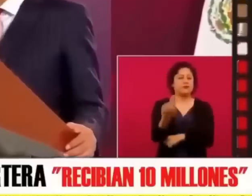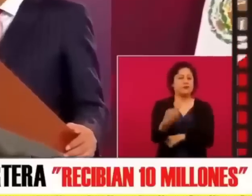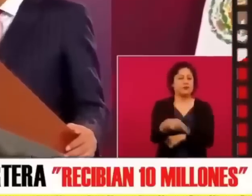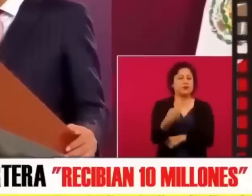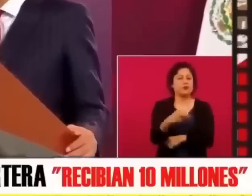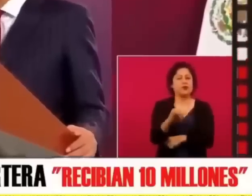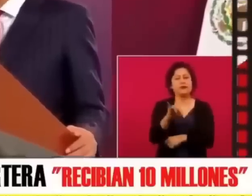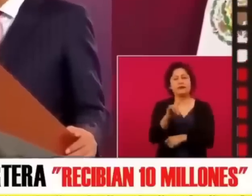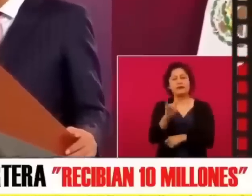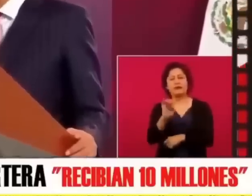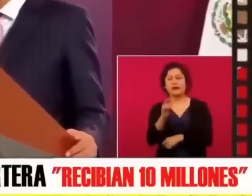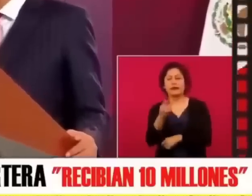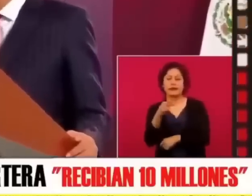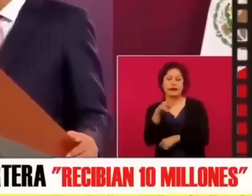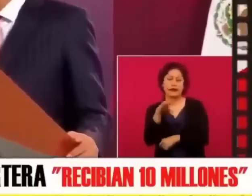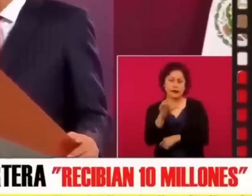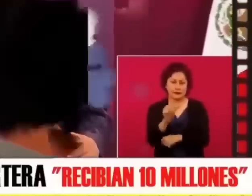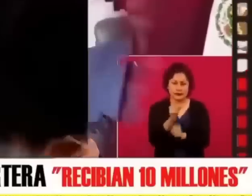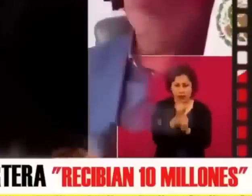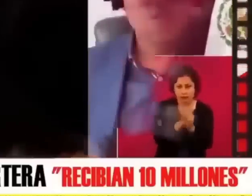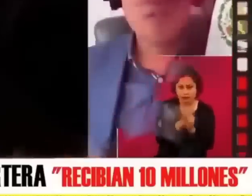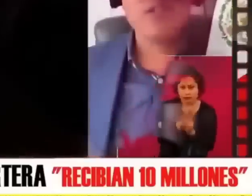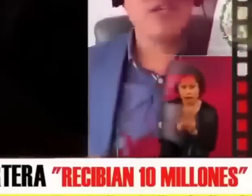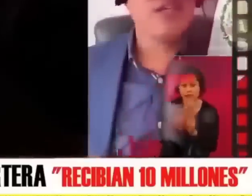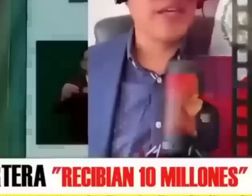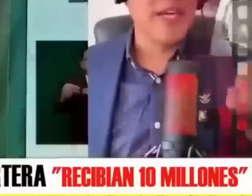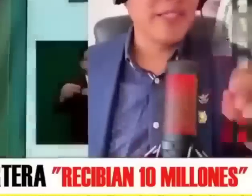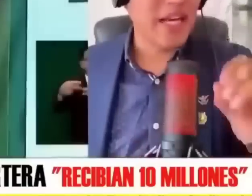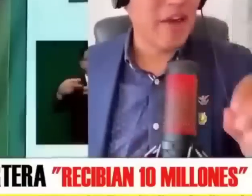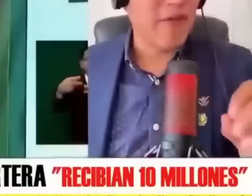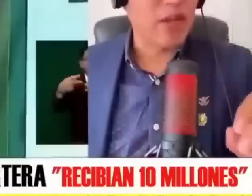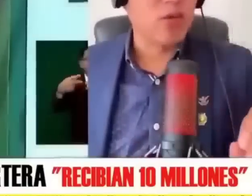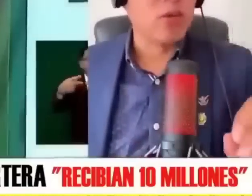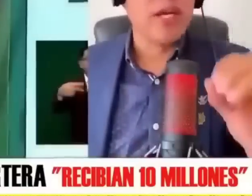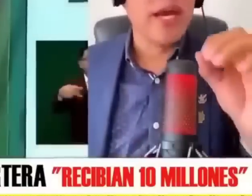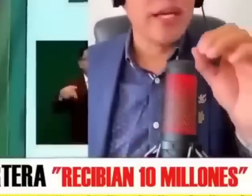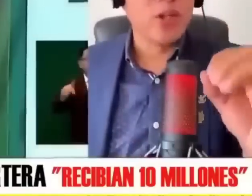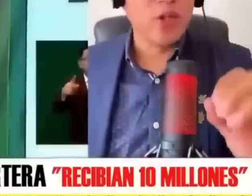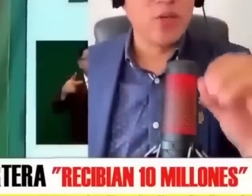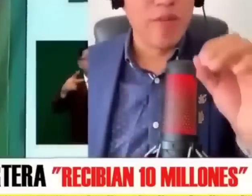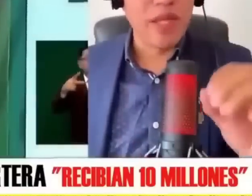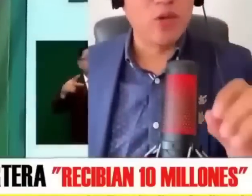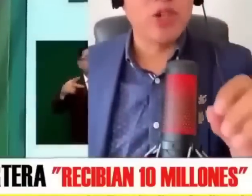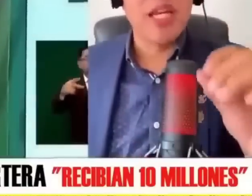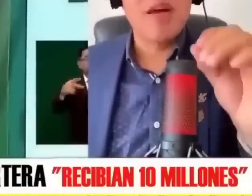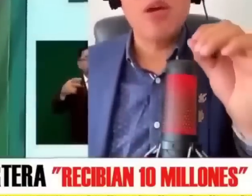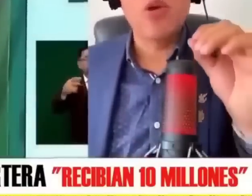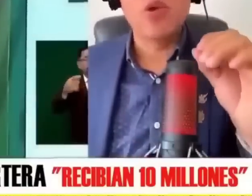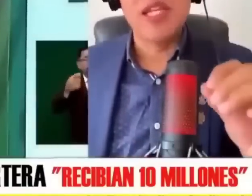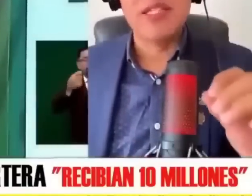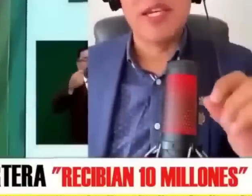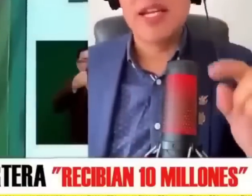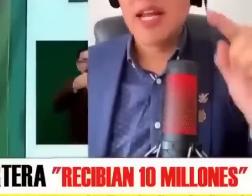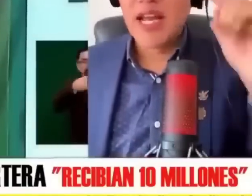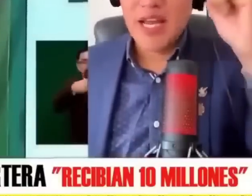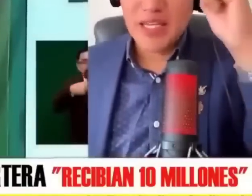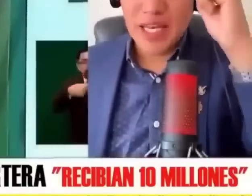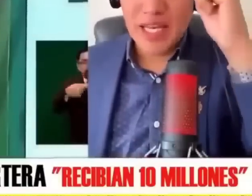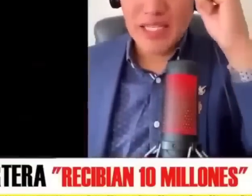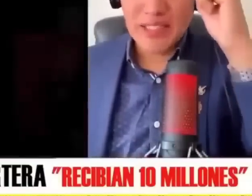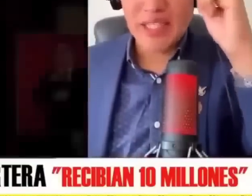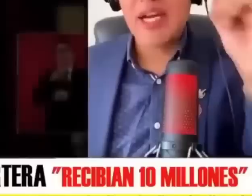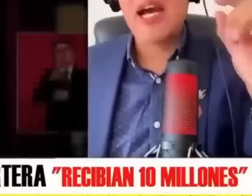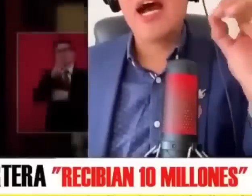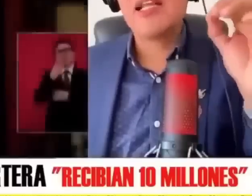para no usar la fuerza. Y es que en efecto, en todo momento será mejor utilizar